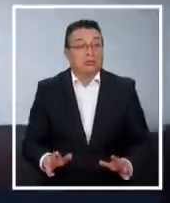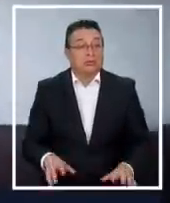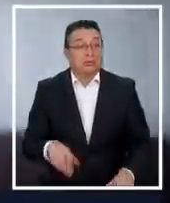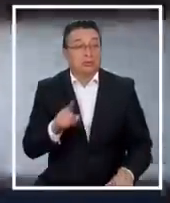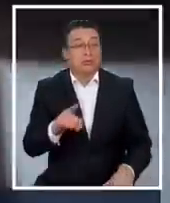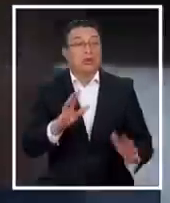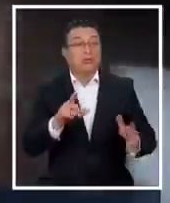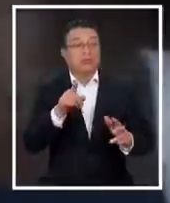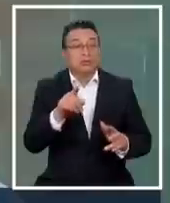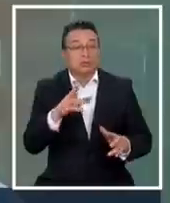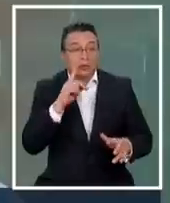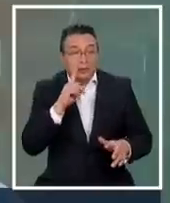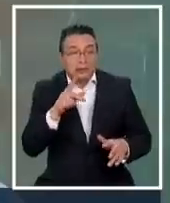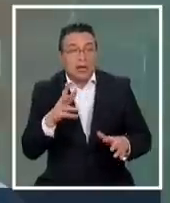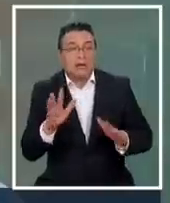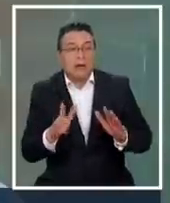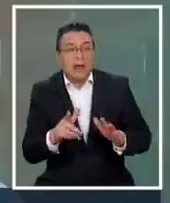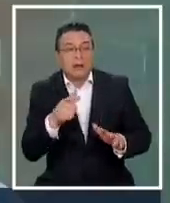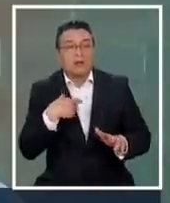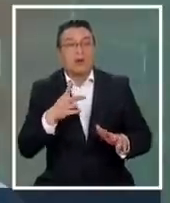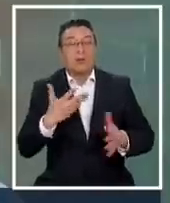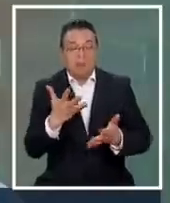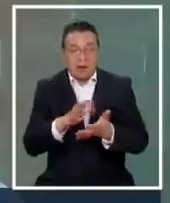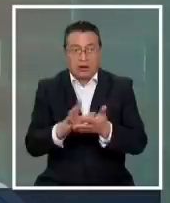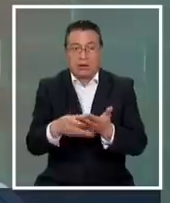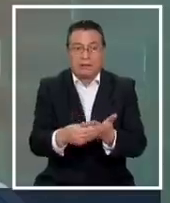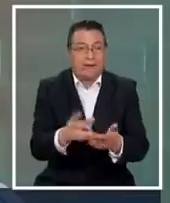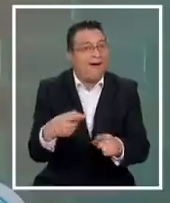No. Pero tú lo tenés más lento. No es que te quiera tocar la mano.